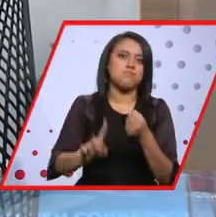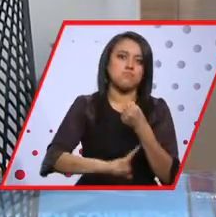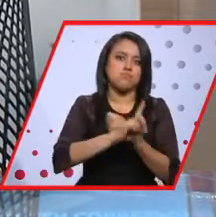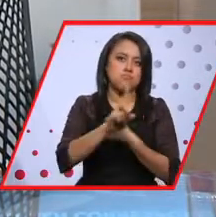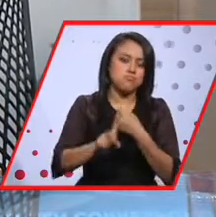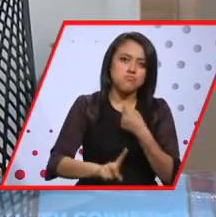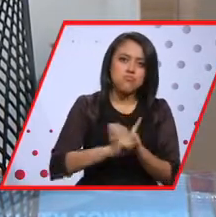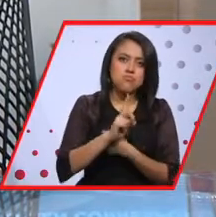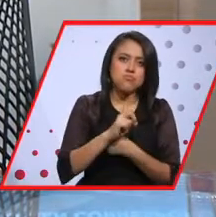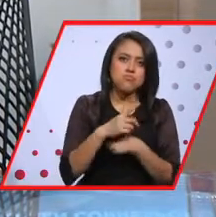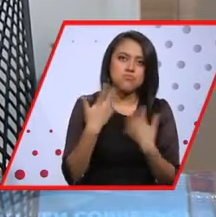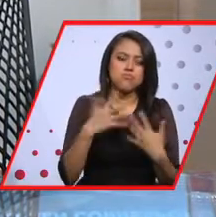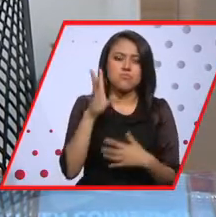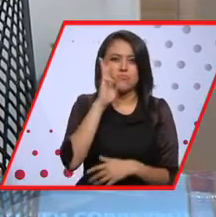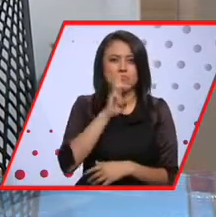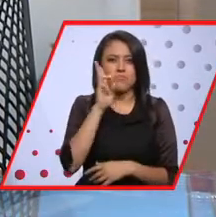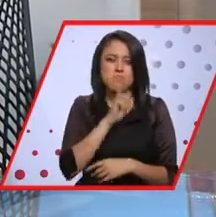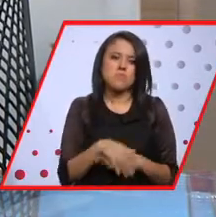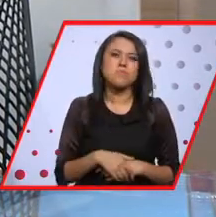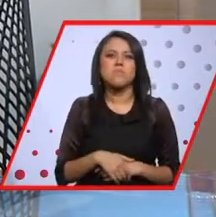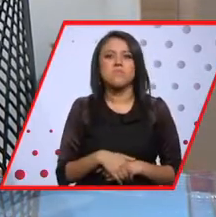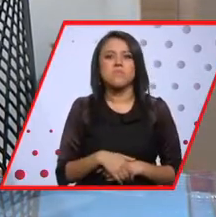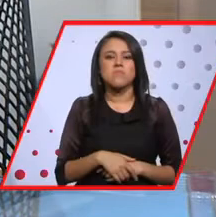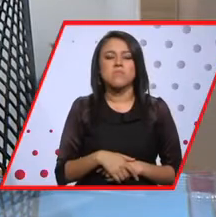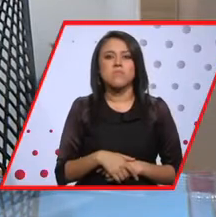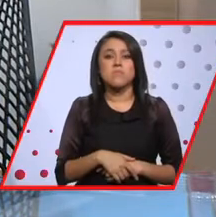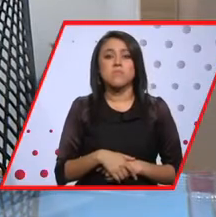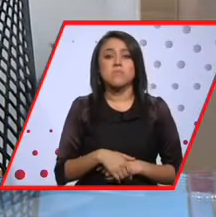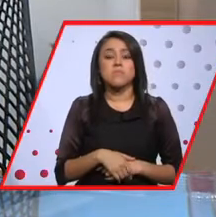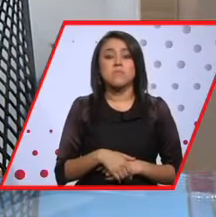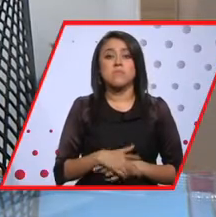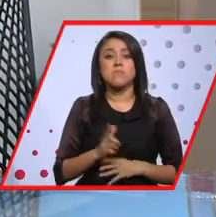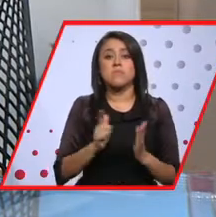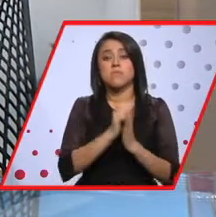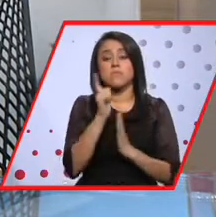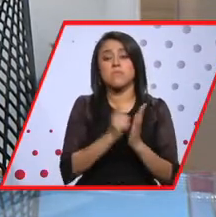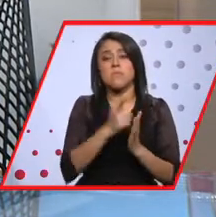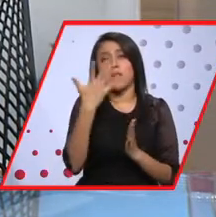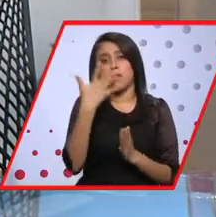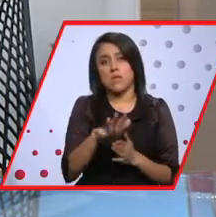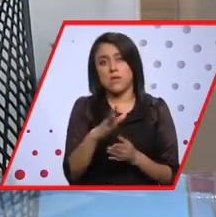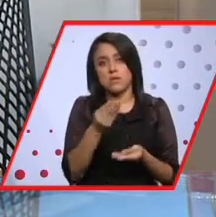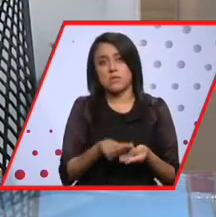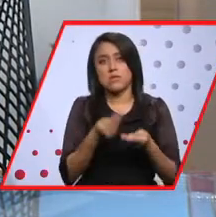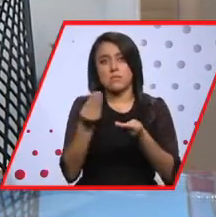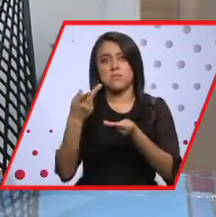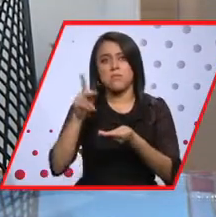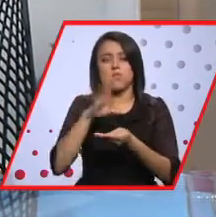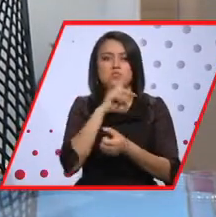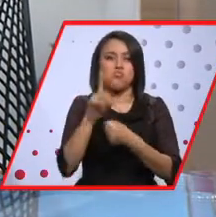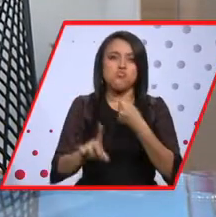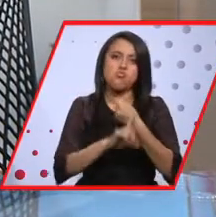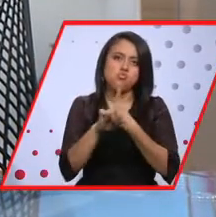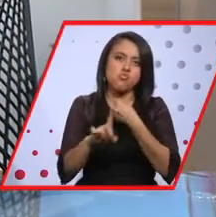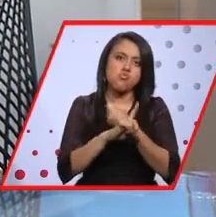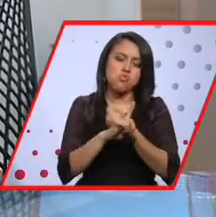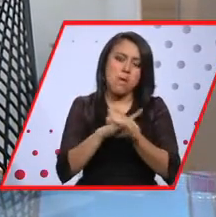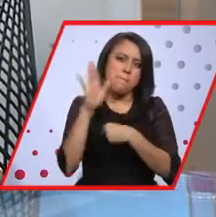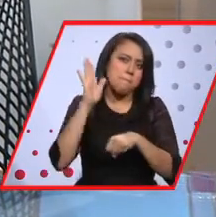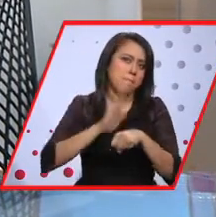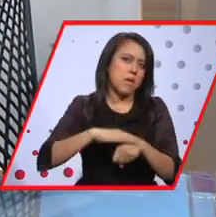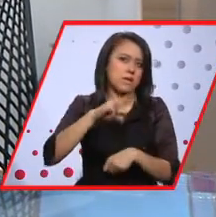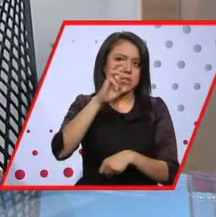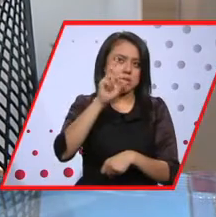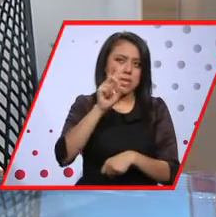tremendo. Y haga de cuenta, despedirla legal les hubiera costado 10 pesos. Pero se van a un broncón tremendo y les cuesta